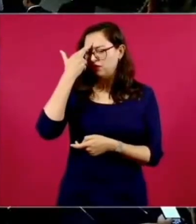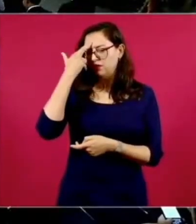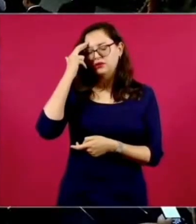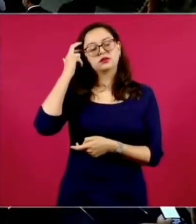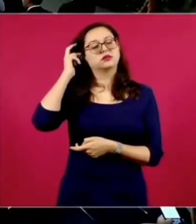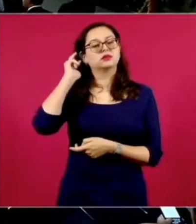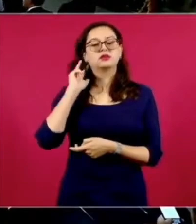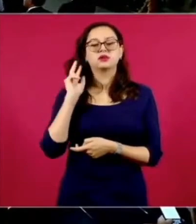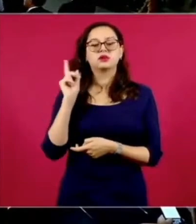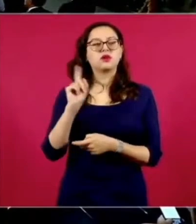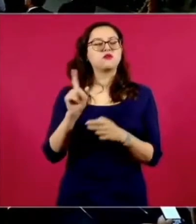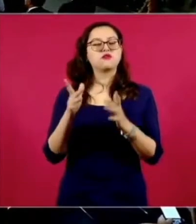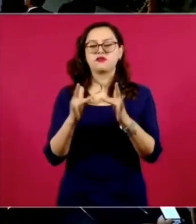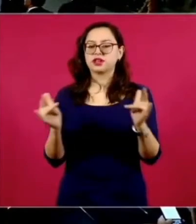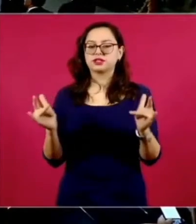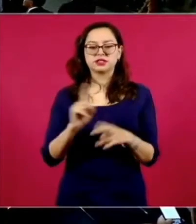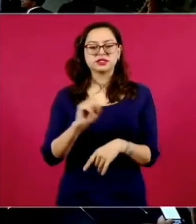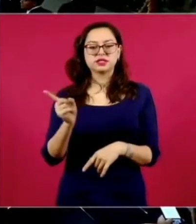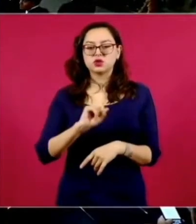Pues no es francesa.